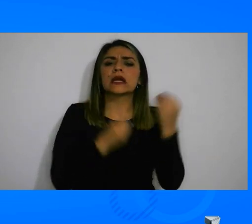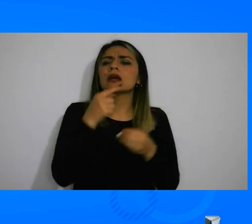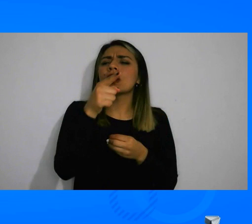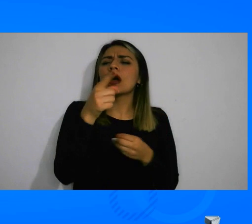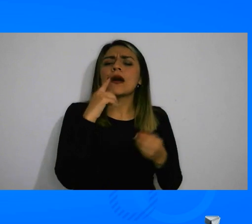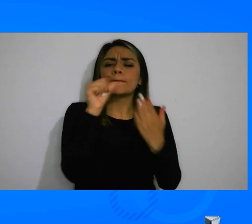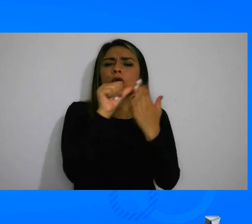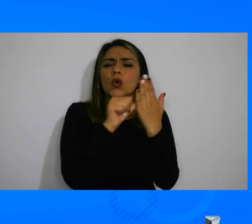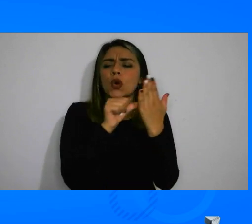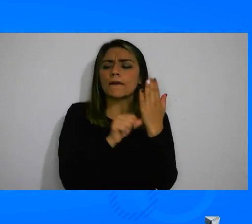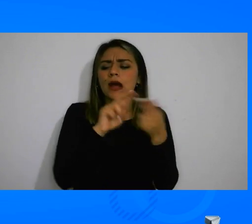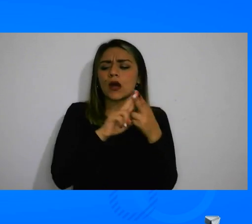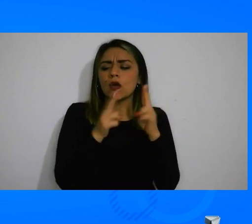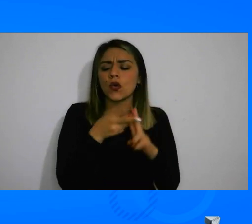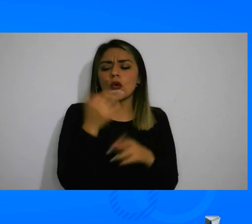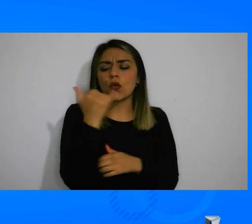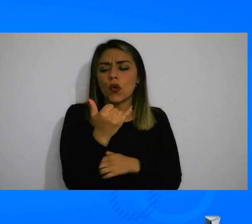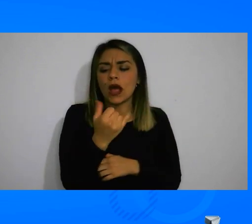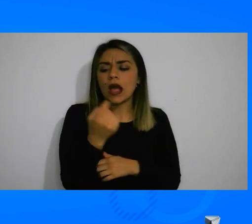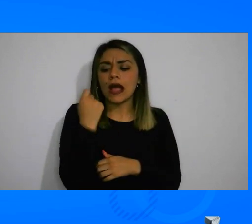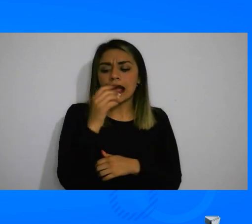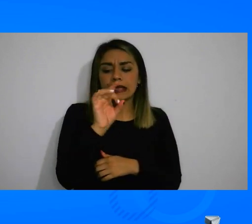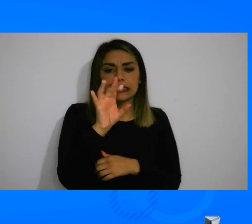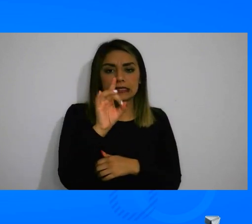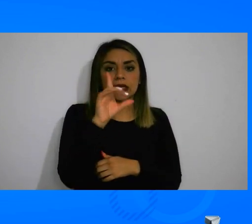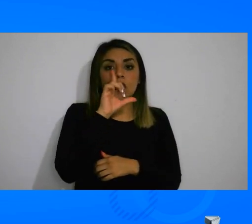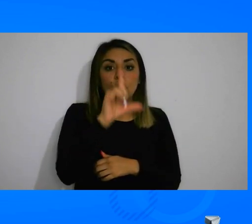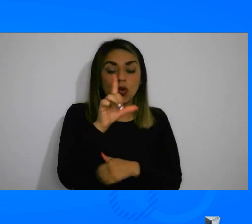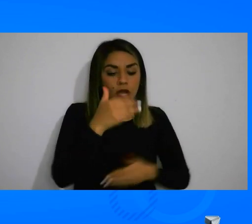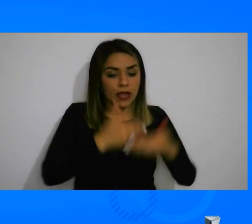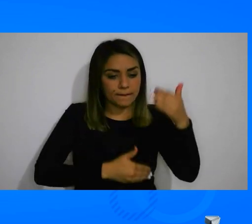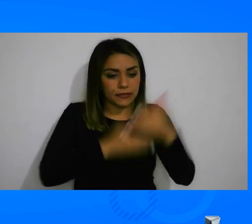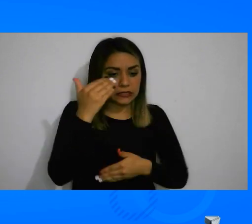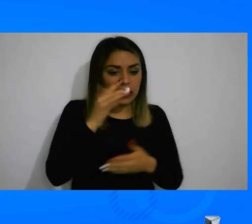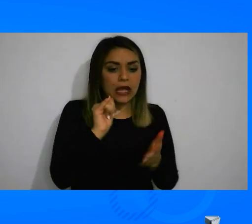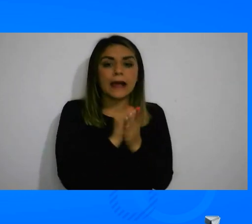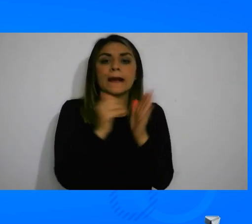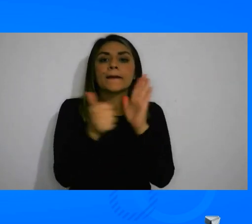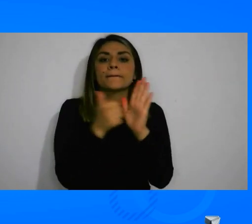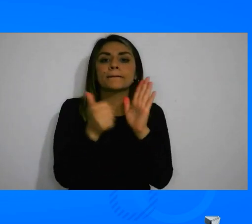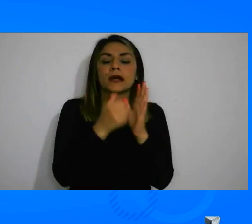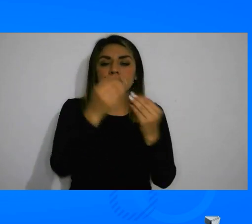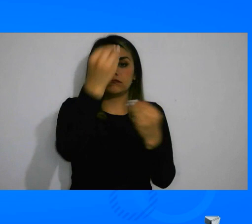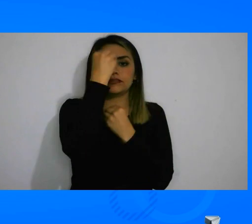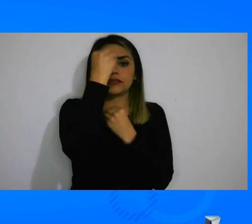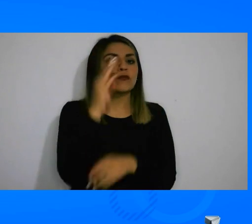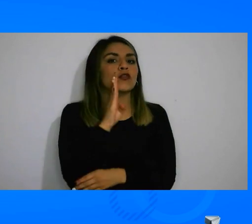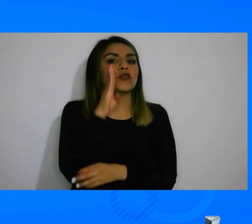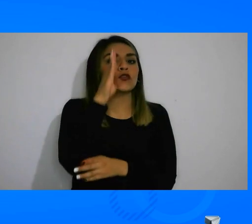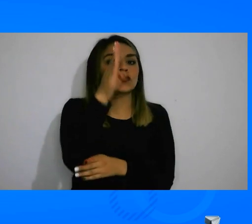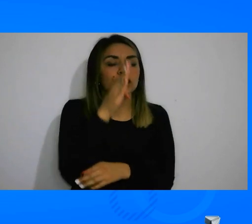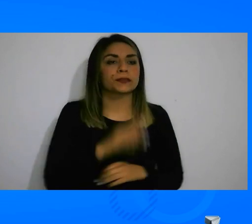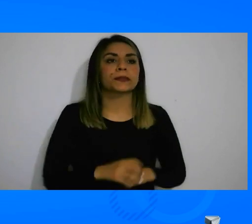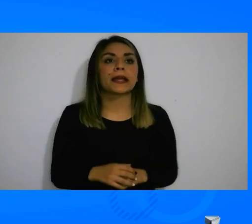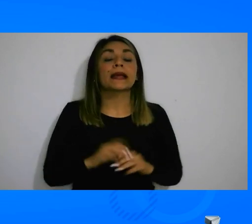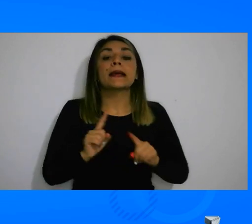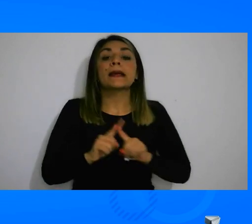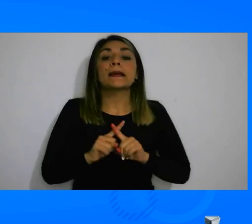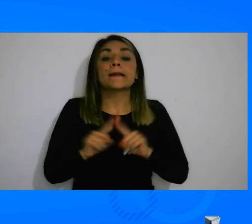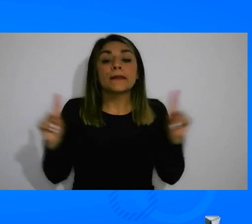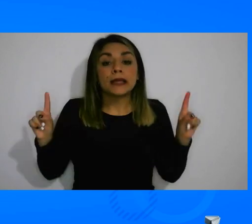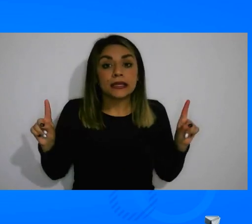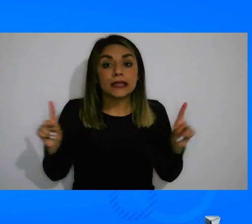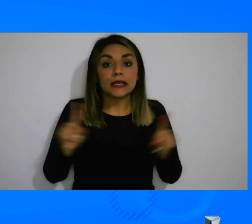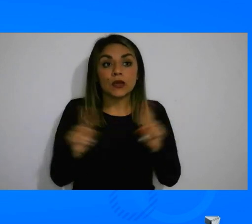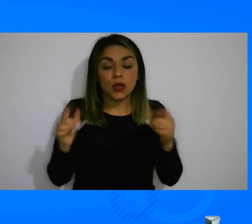programa, entonces, el pasado 15 de julio, cuando empezamos nuestras cátedras Preparando mi Futuro, pero de